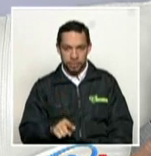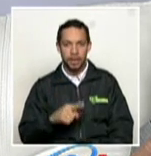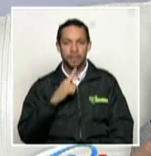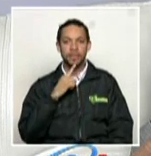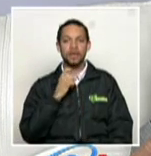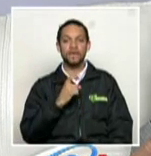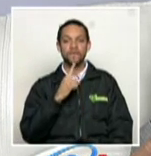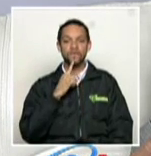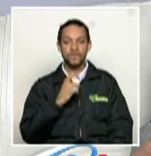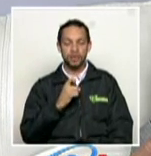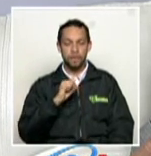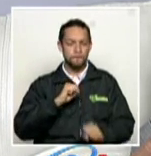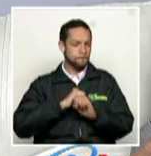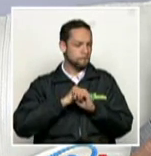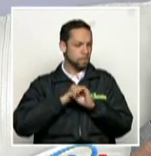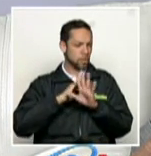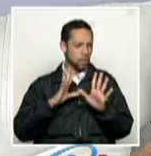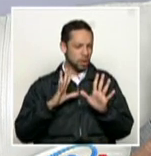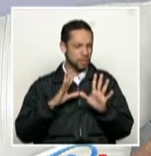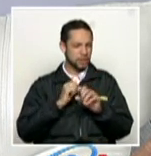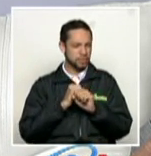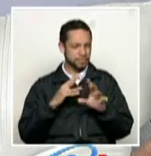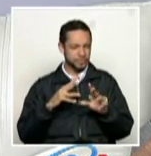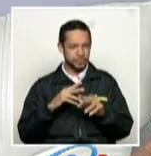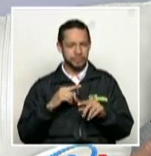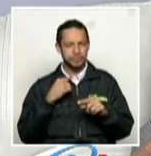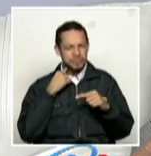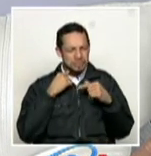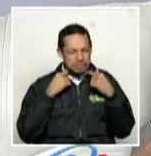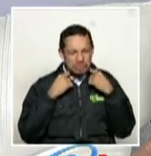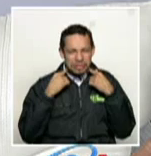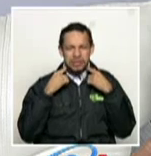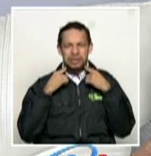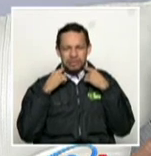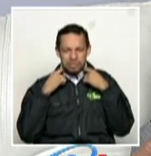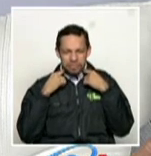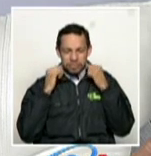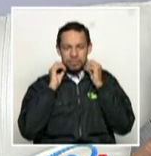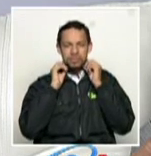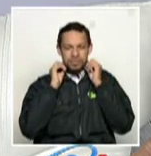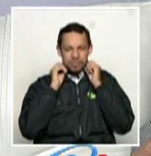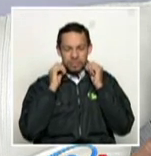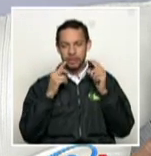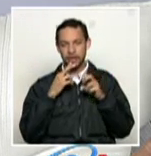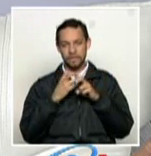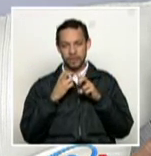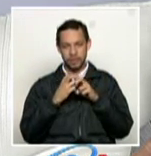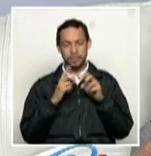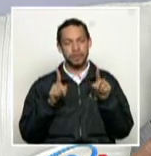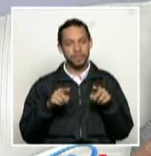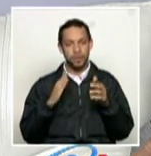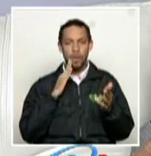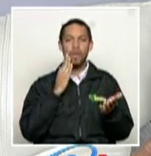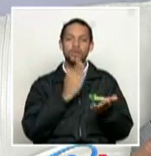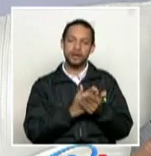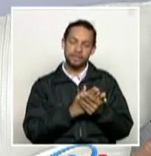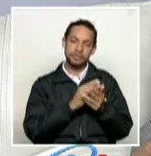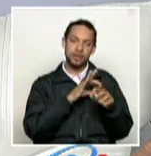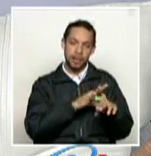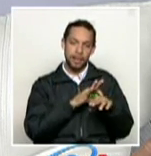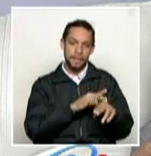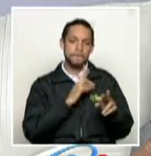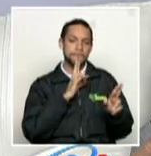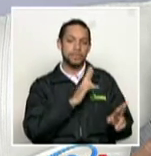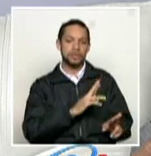en horas de la mañana como para mandar, ¿eh? Sí. Cuando mando saliva. Bueno, consulté nuevamente al médico, la respuesta